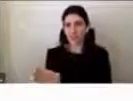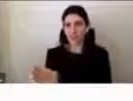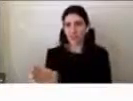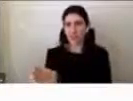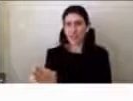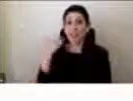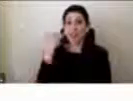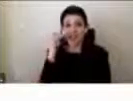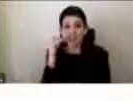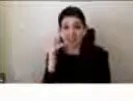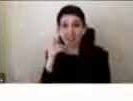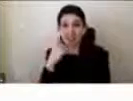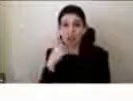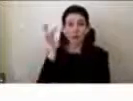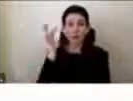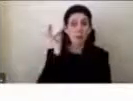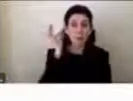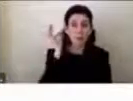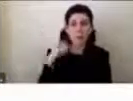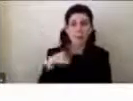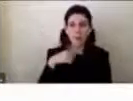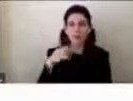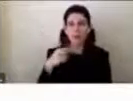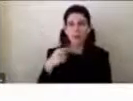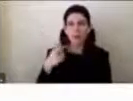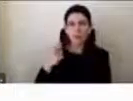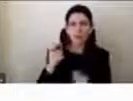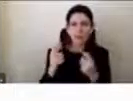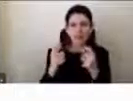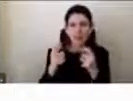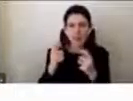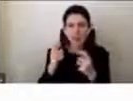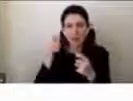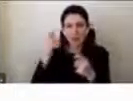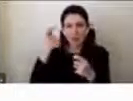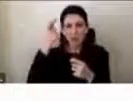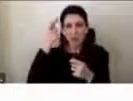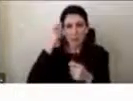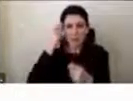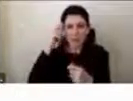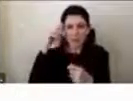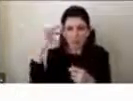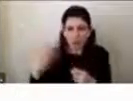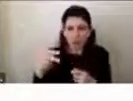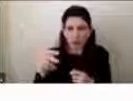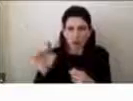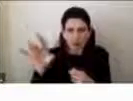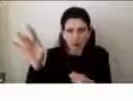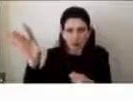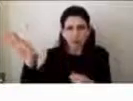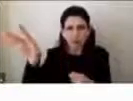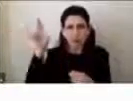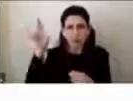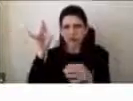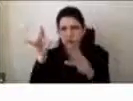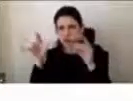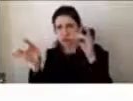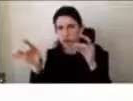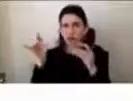haciendo, leyéndole la mente, la idea de la mentalización, infiriendo los estados emocionales, intencionales